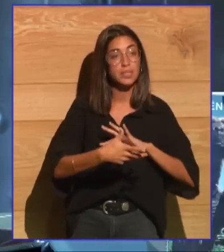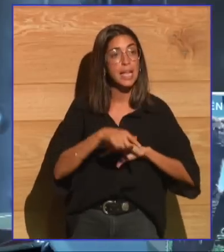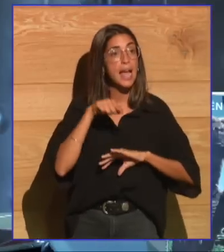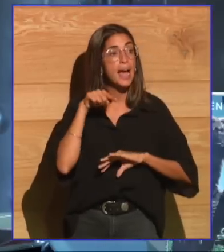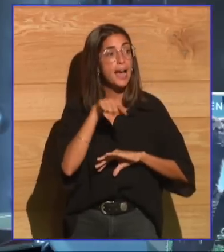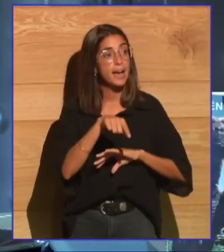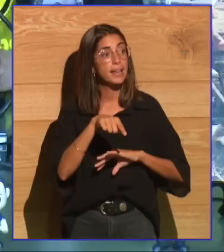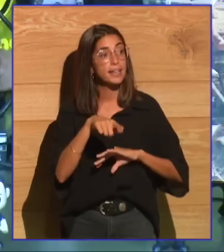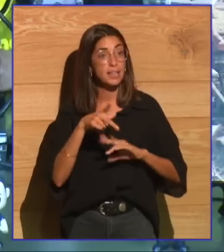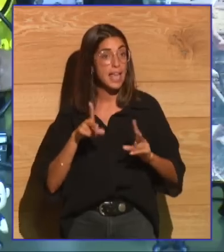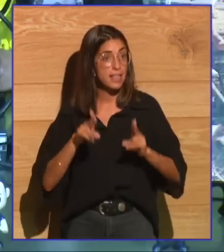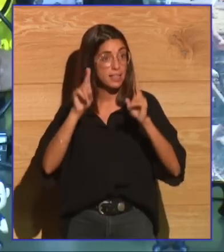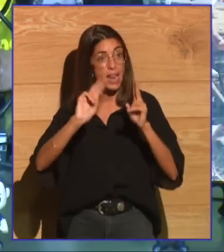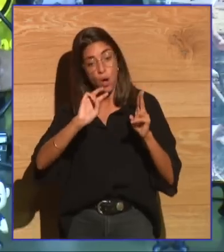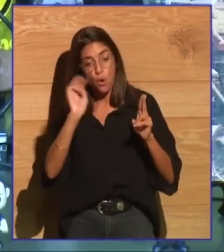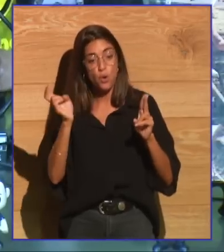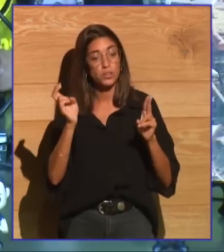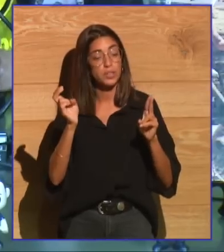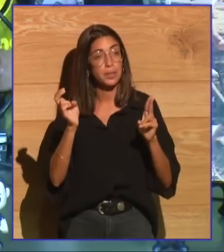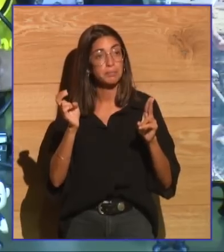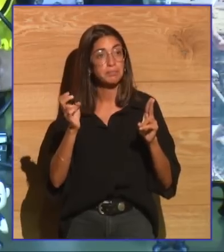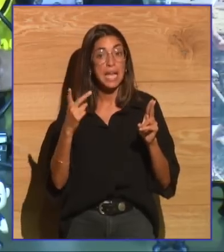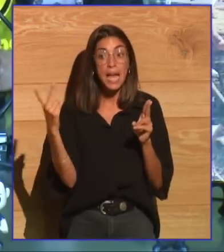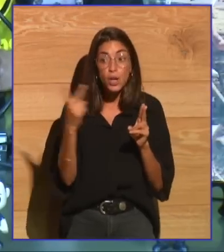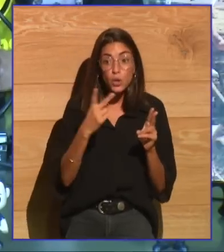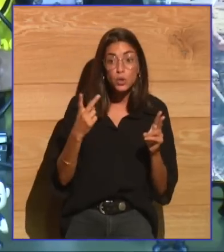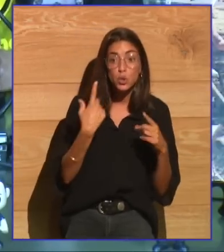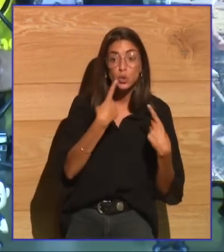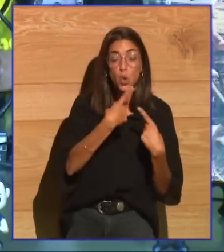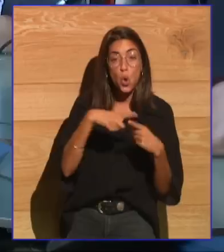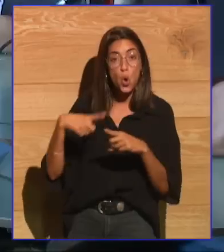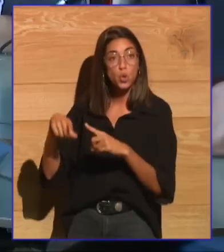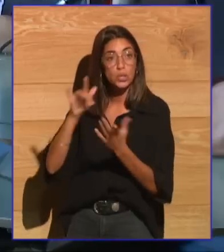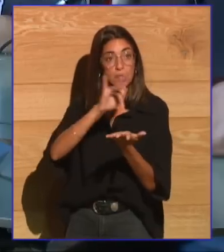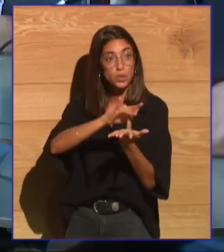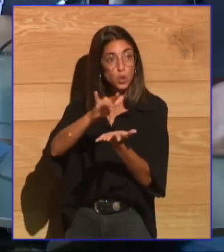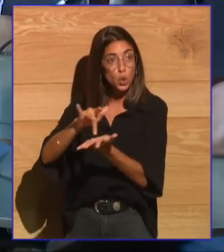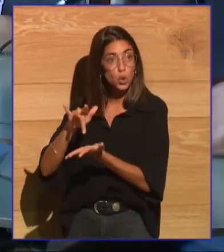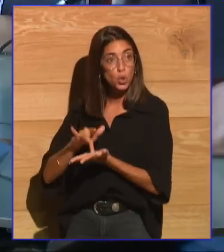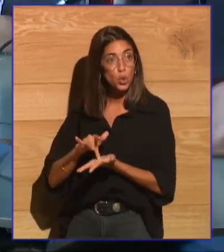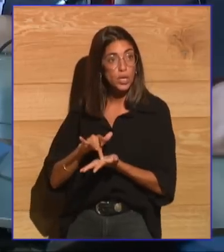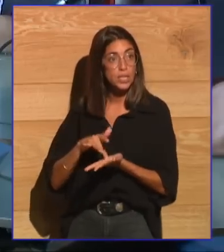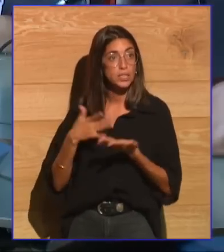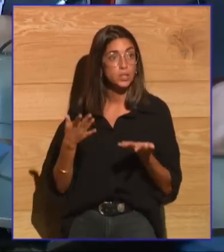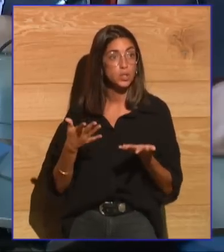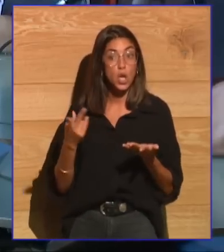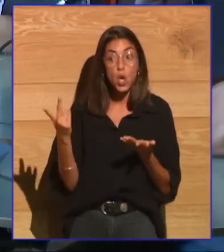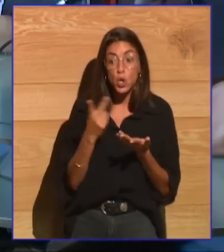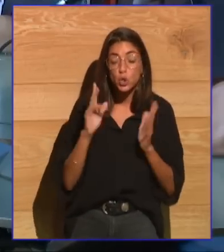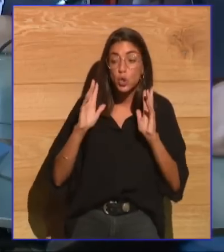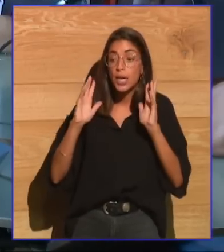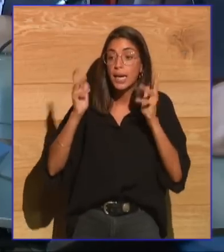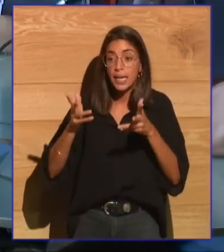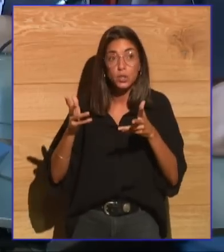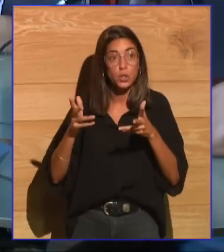otra escena vilo cada con los dos les están pasando cosas y cada uno de ellos está teniendo las reacciones a lo que